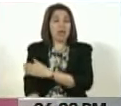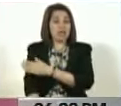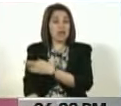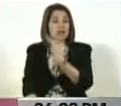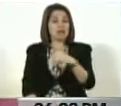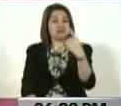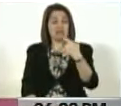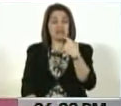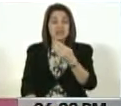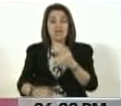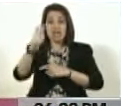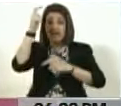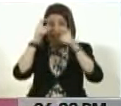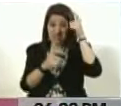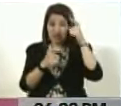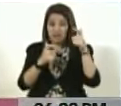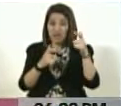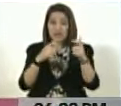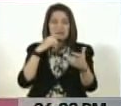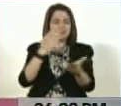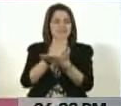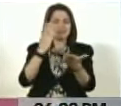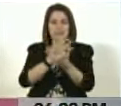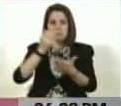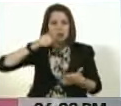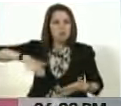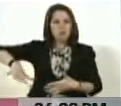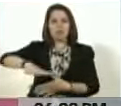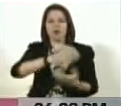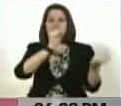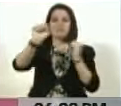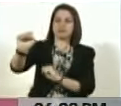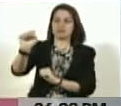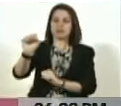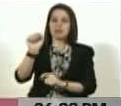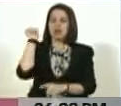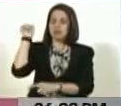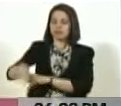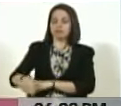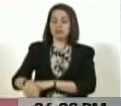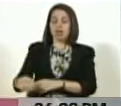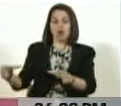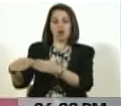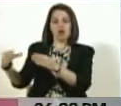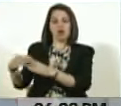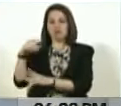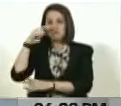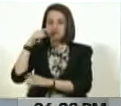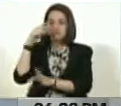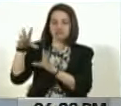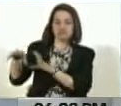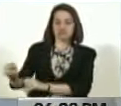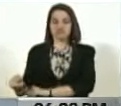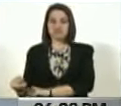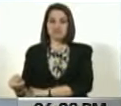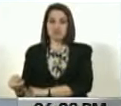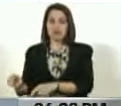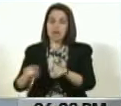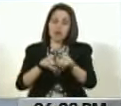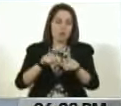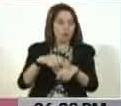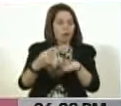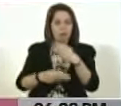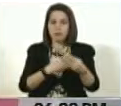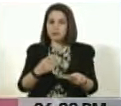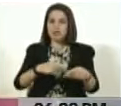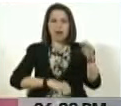nuestro comandante Chávez llegó al poder, siempre el pueblo le ha salido al paso y ha vencido todas las adversidades. Como dijo el comandante Hugo Chávez. Y lo vamos a hacer igual con nuestro